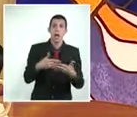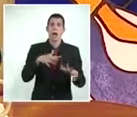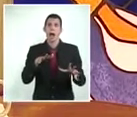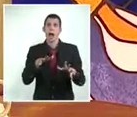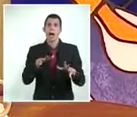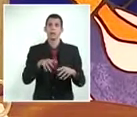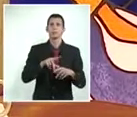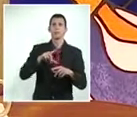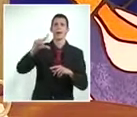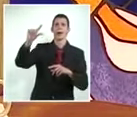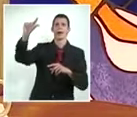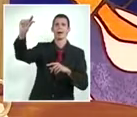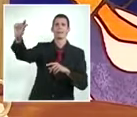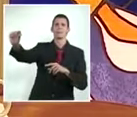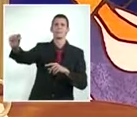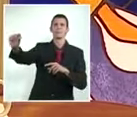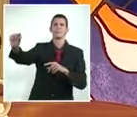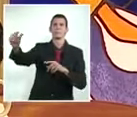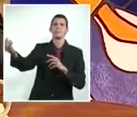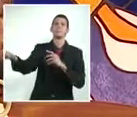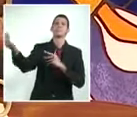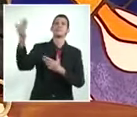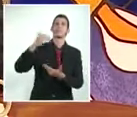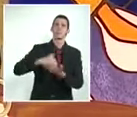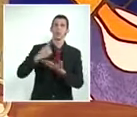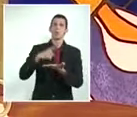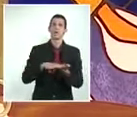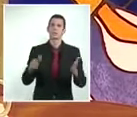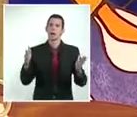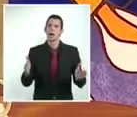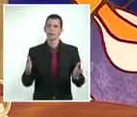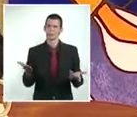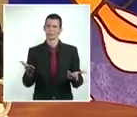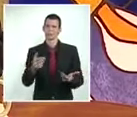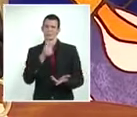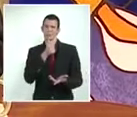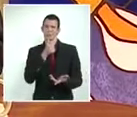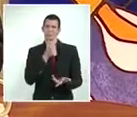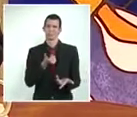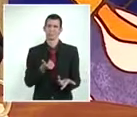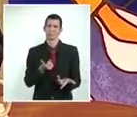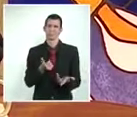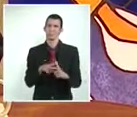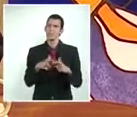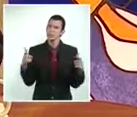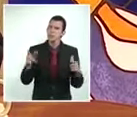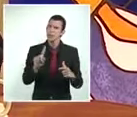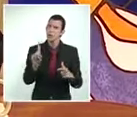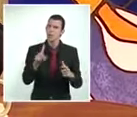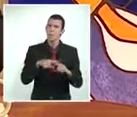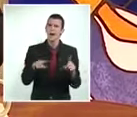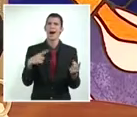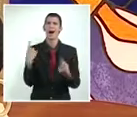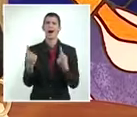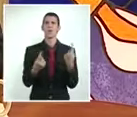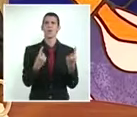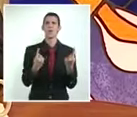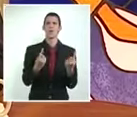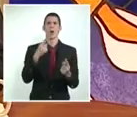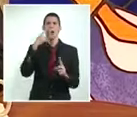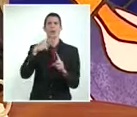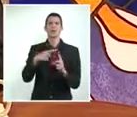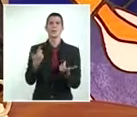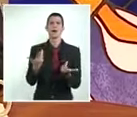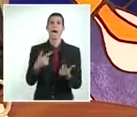Y no podemos dejar de decirlo, ni es una mayoría ni nada, pero personas que están yendo cuya